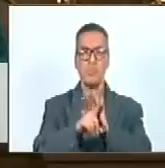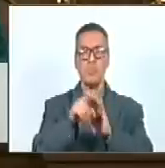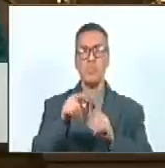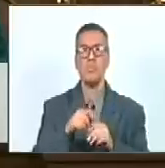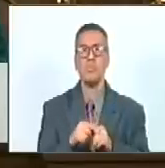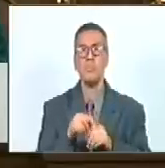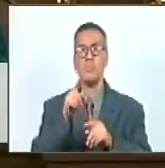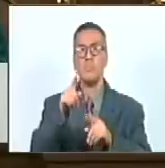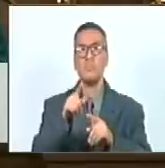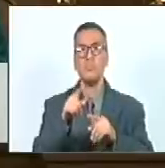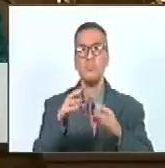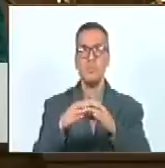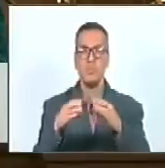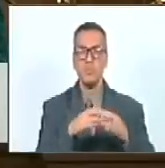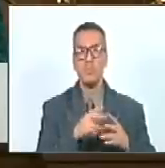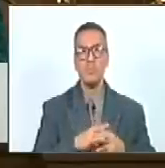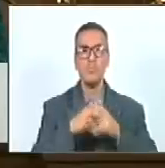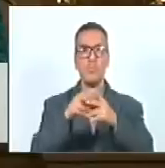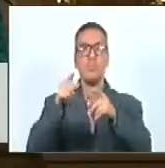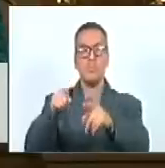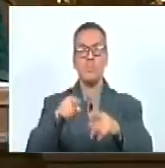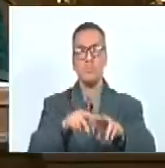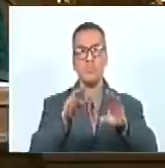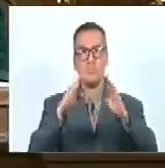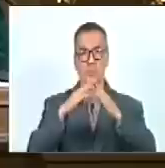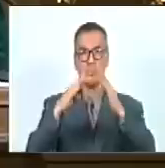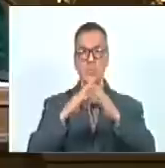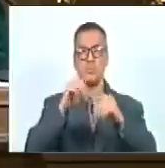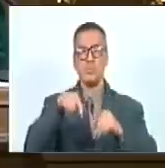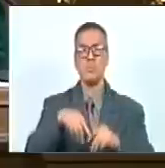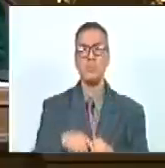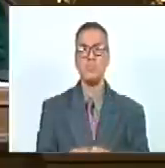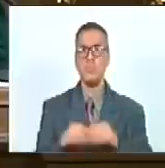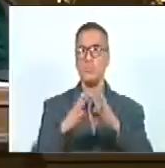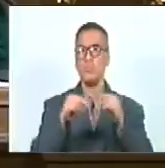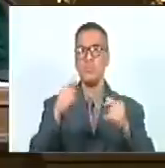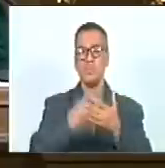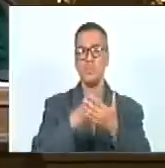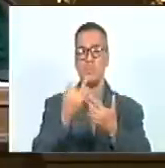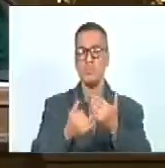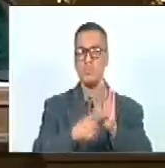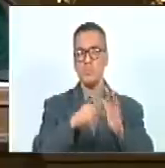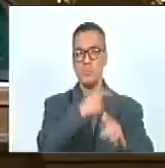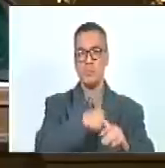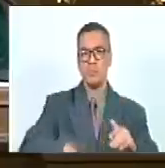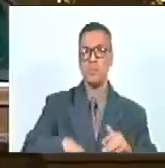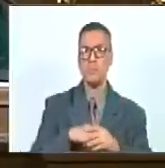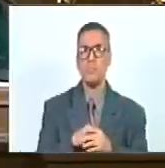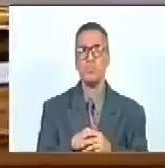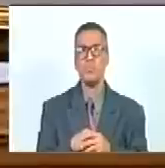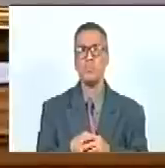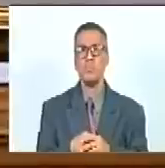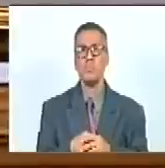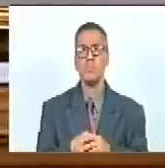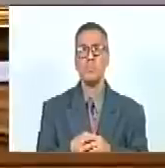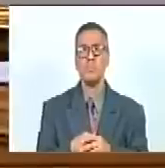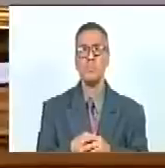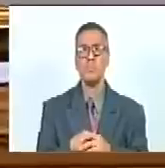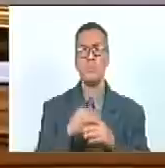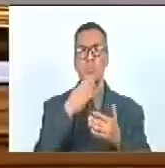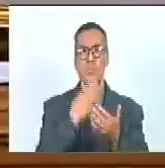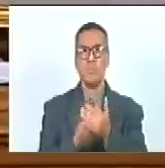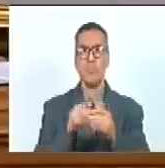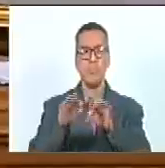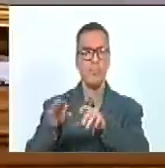fuerza de ley del régimen prestacional de vivienda y hábitat. Es toda la propuesta, señora presidenta. Gracias,